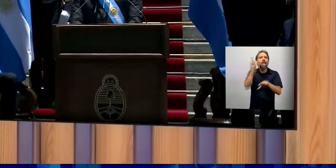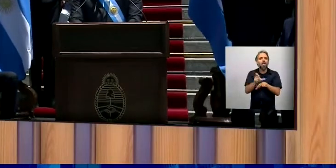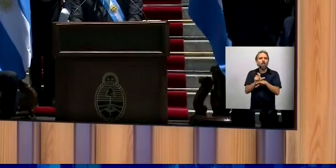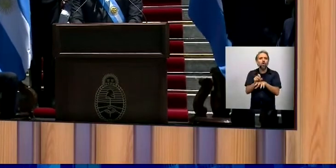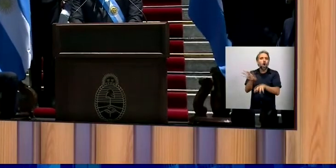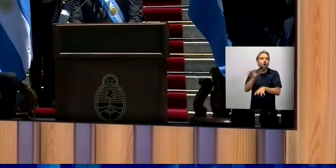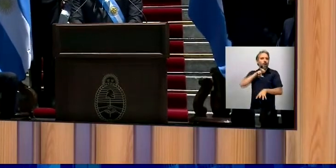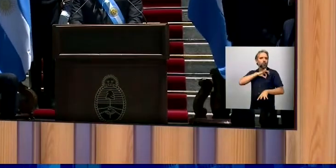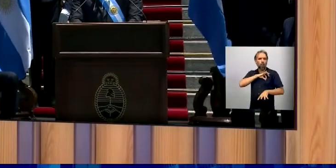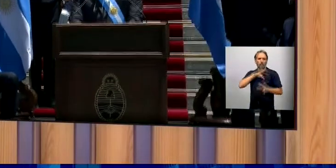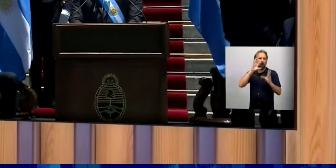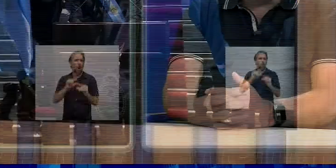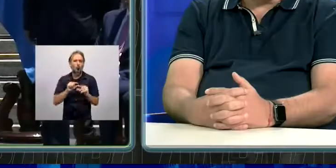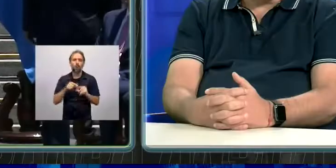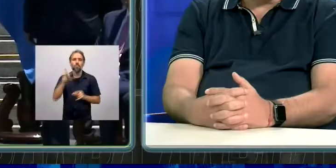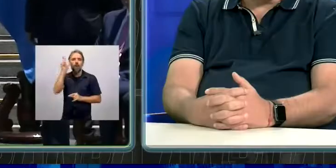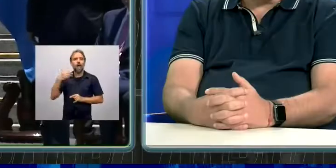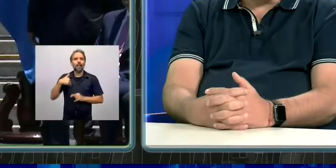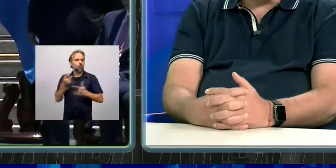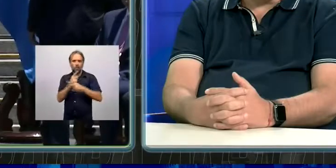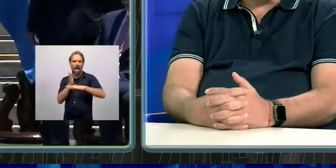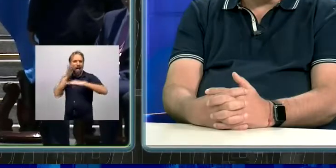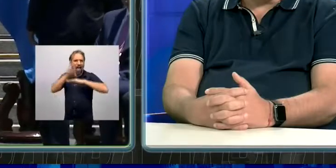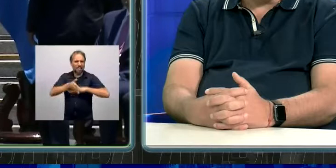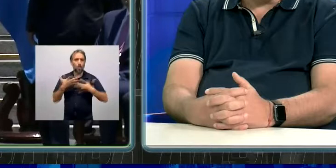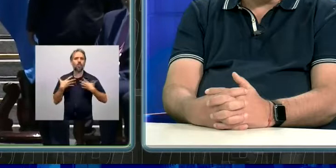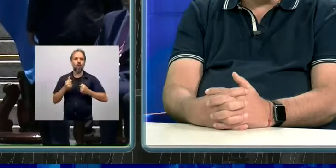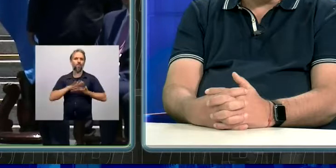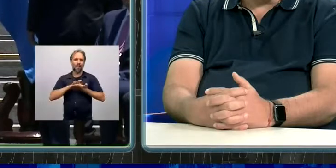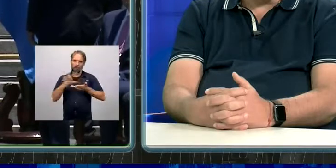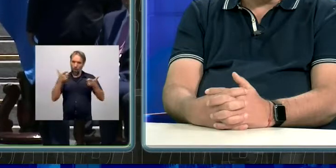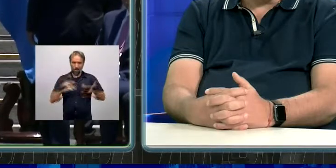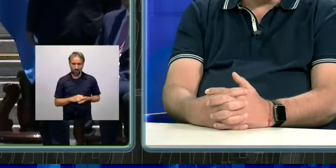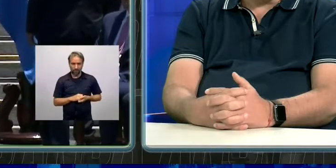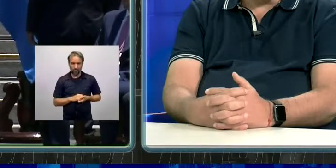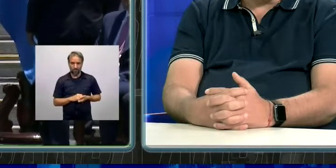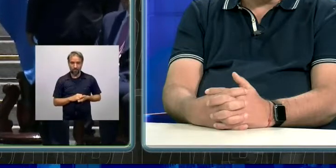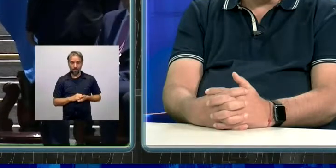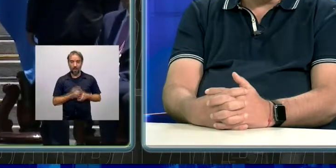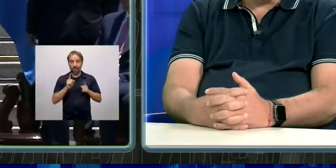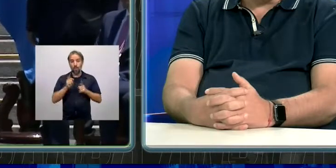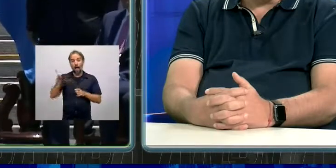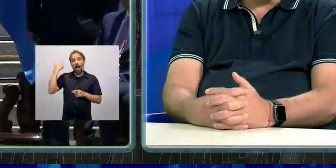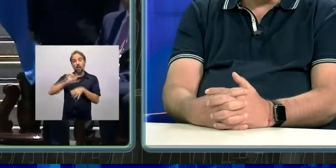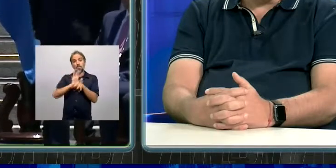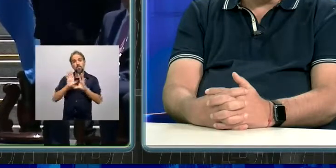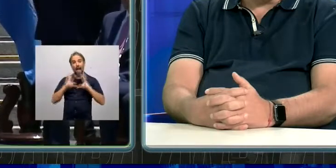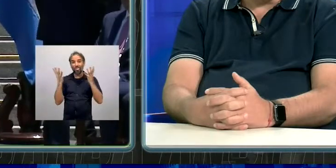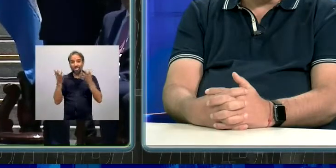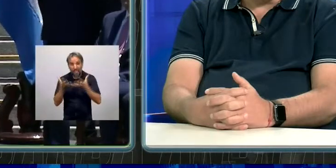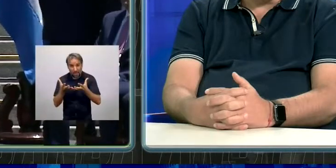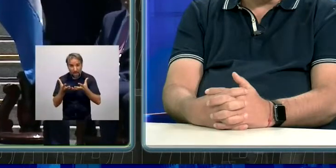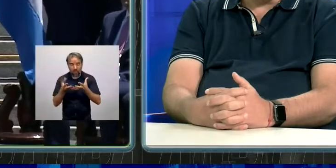Bueno, todos los días a las nueve el vocero presidencial va a salir a anuncios.